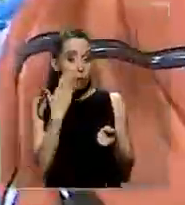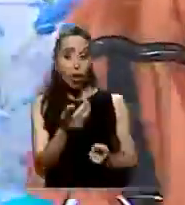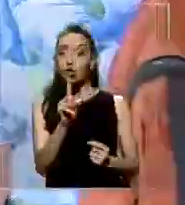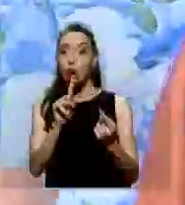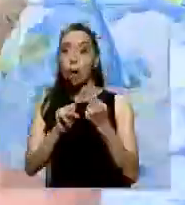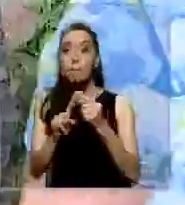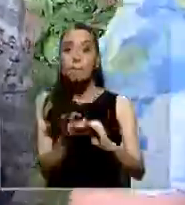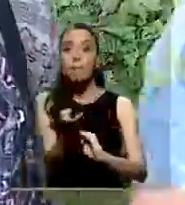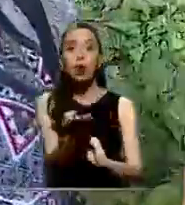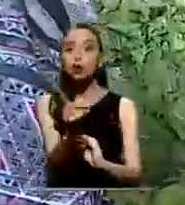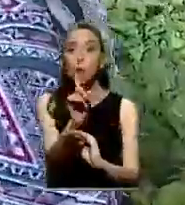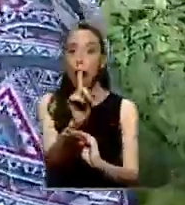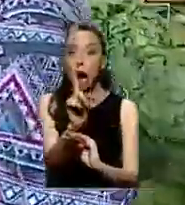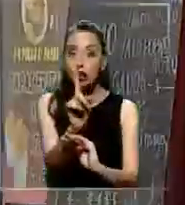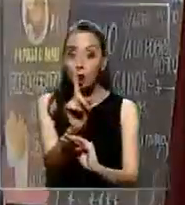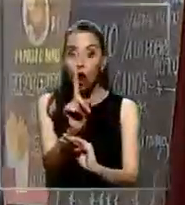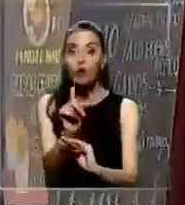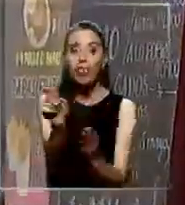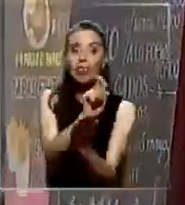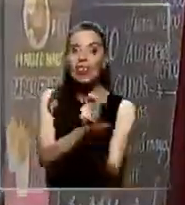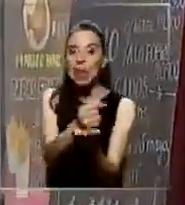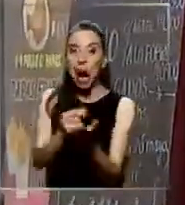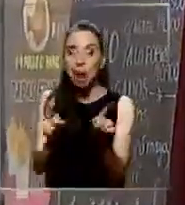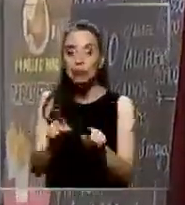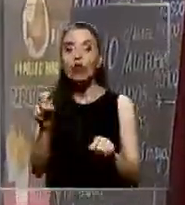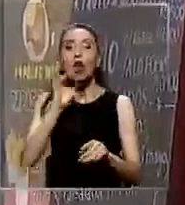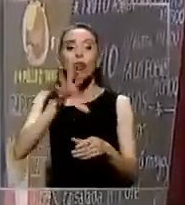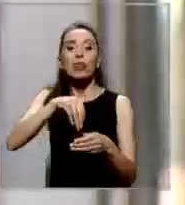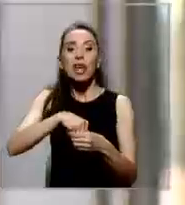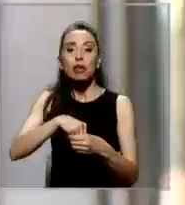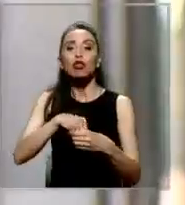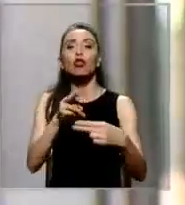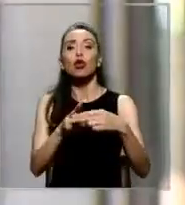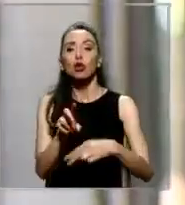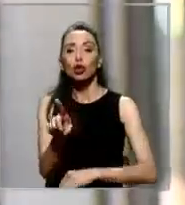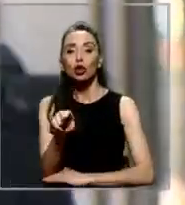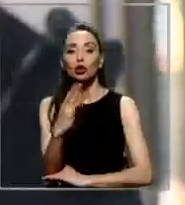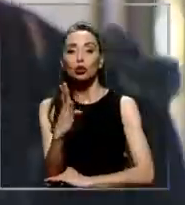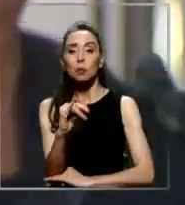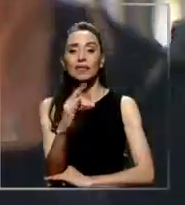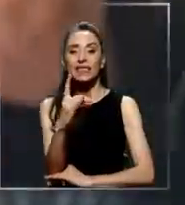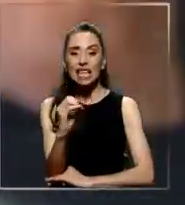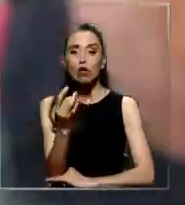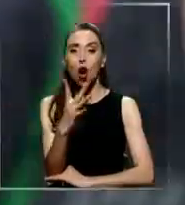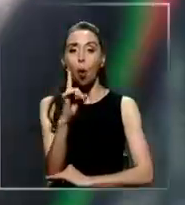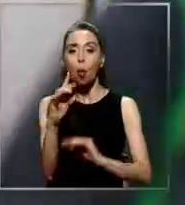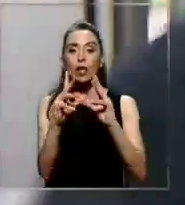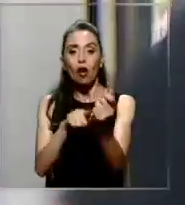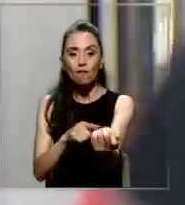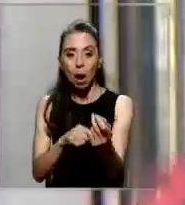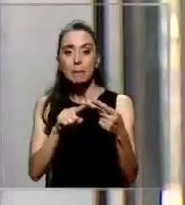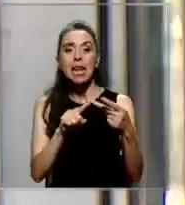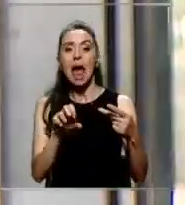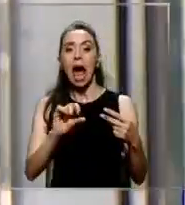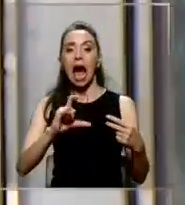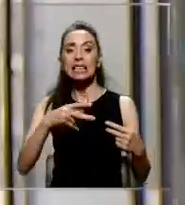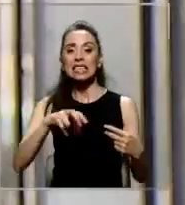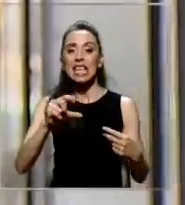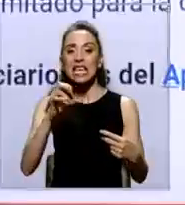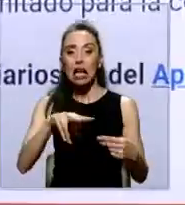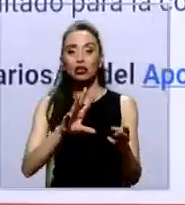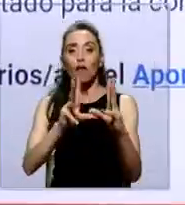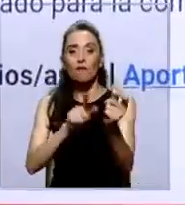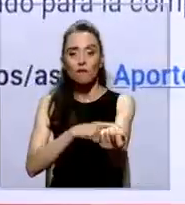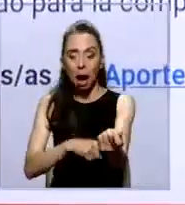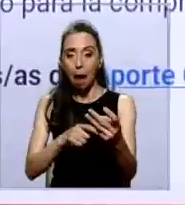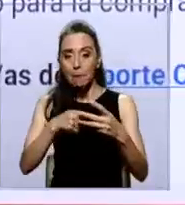postular, porque está dirigido para aquellas familias que están dentro del subsidio único familiar, asignación familiar o que pertenecen al subsistema de seguridades